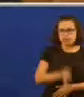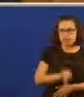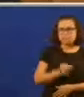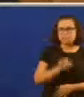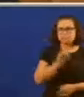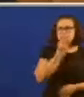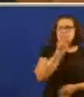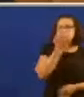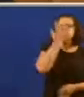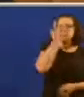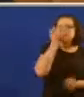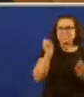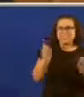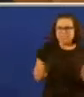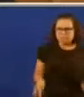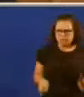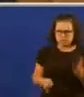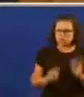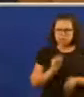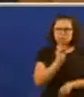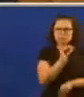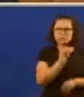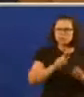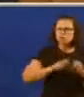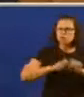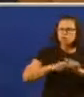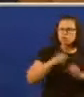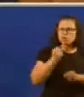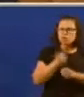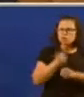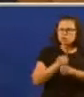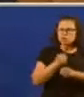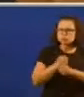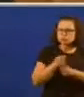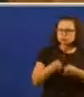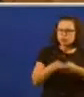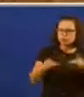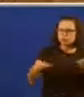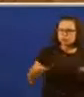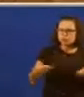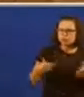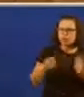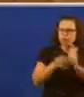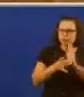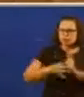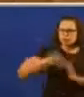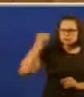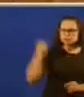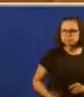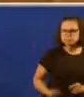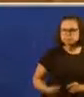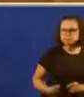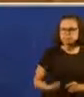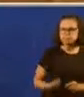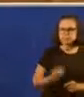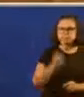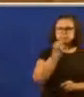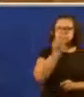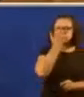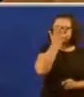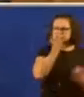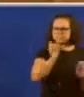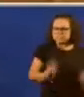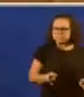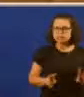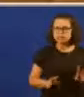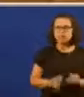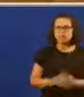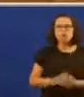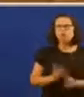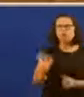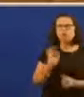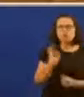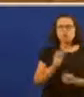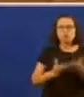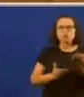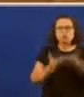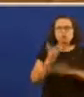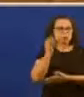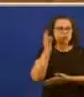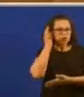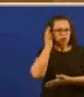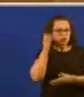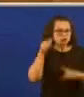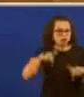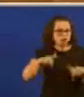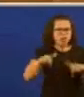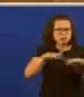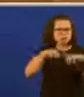que estamos creando emprego de mellor calidade? De verdade que pode decirlle pues alguna das jornalistas que cubre